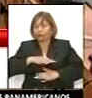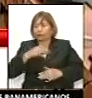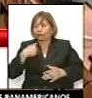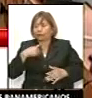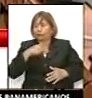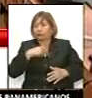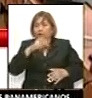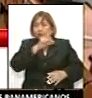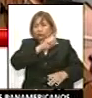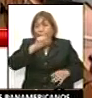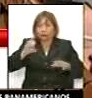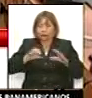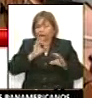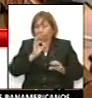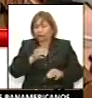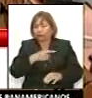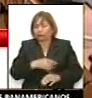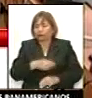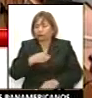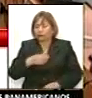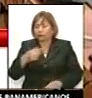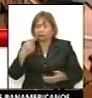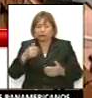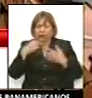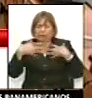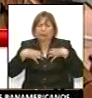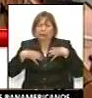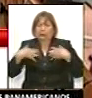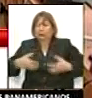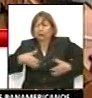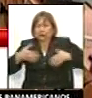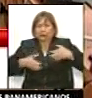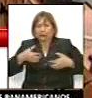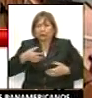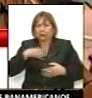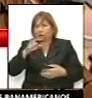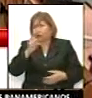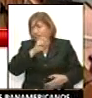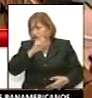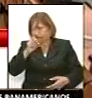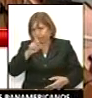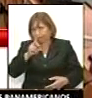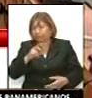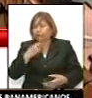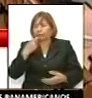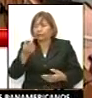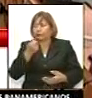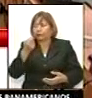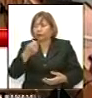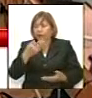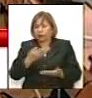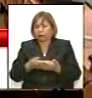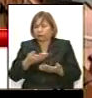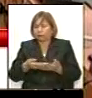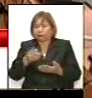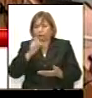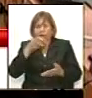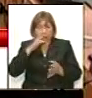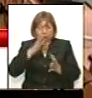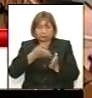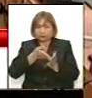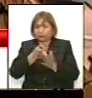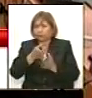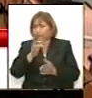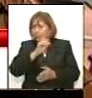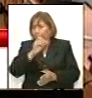nosotros no vamos a actuar igual que él, presidenta. Con odio, con rabia y simplemente para ganar un titular. Eso no es correcto, eso